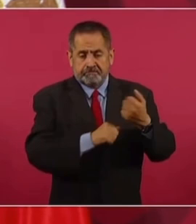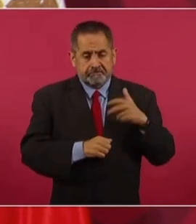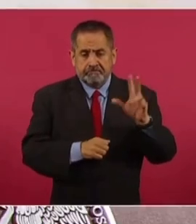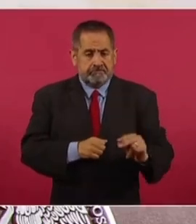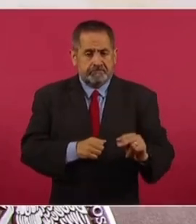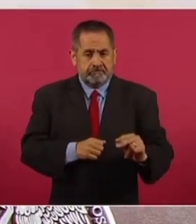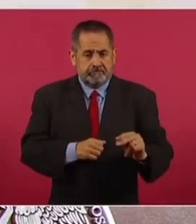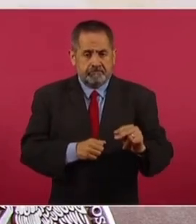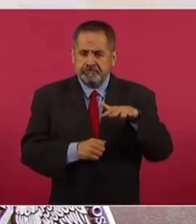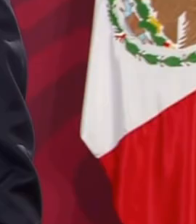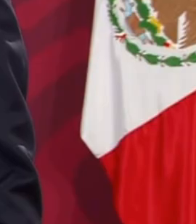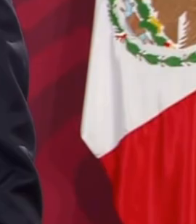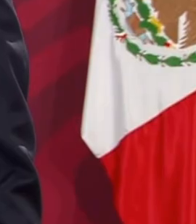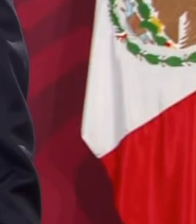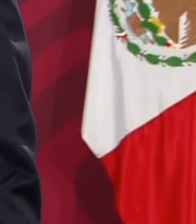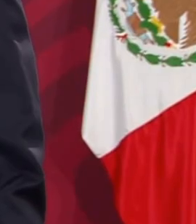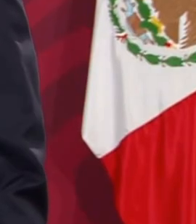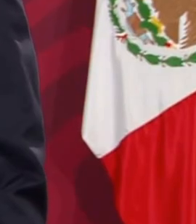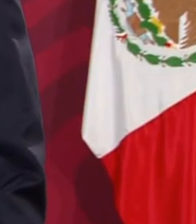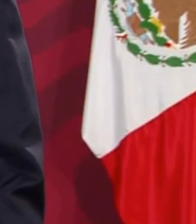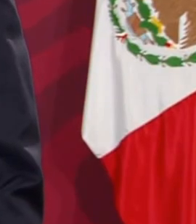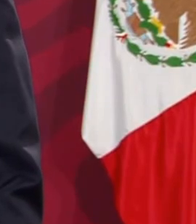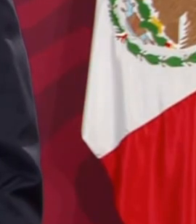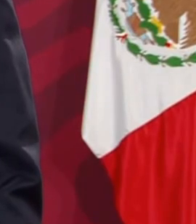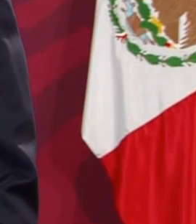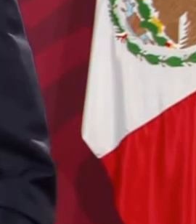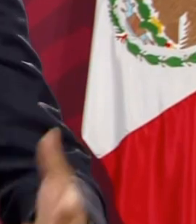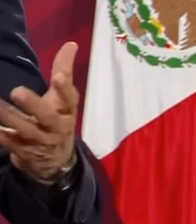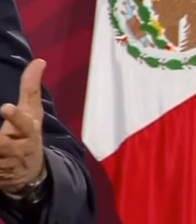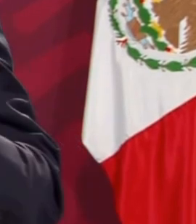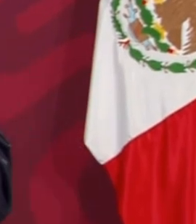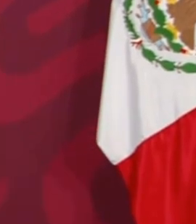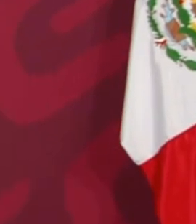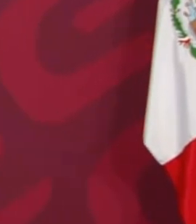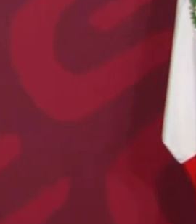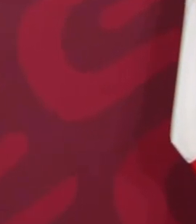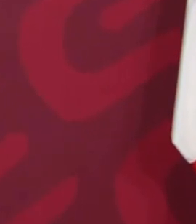utilizando toda esa área como banco de material y que se lleven